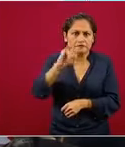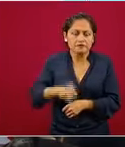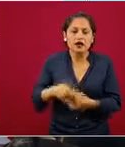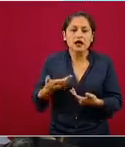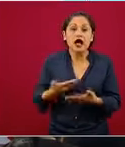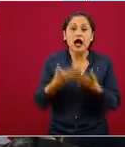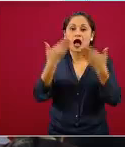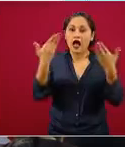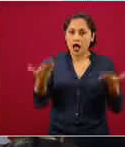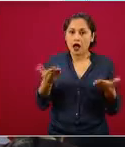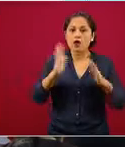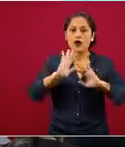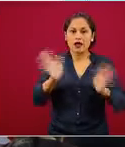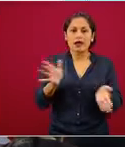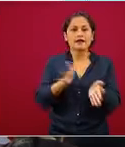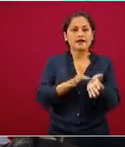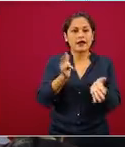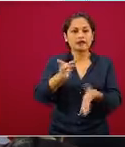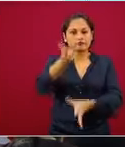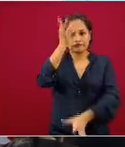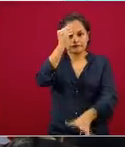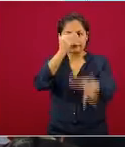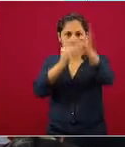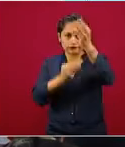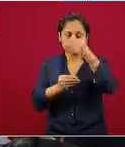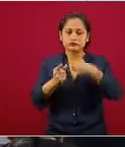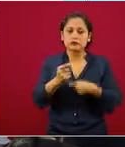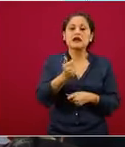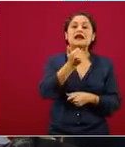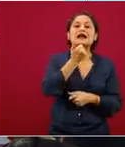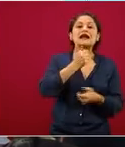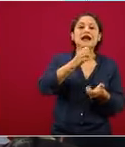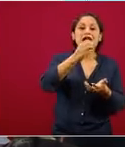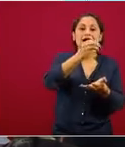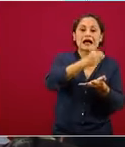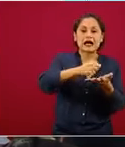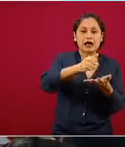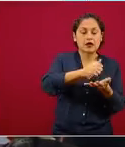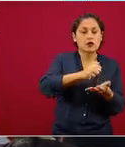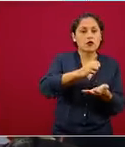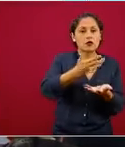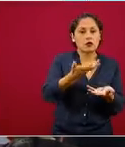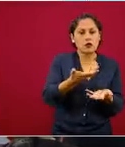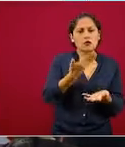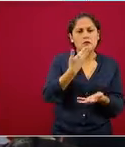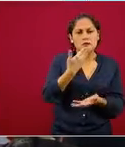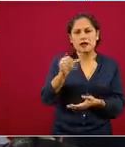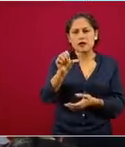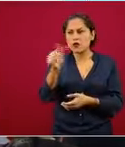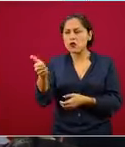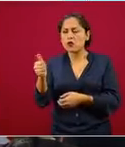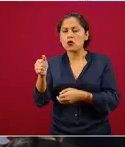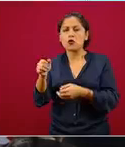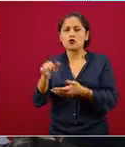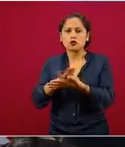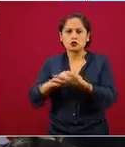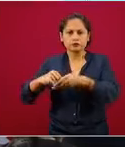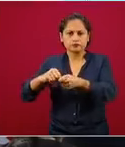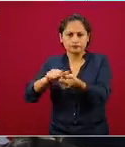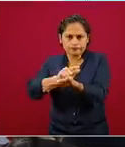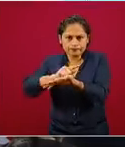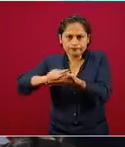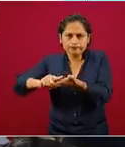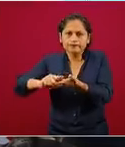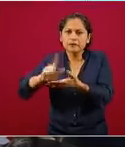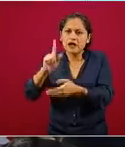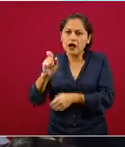agua y jabón, que es igualmente efectivo y de hecho siempre que sea posible es la opción A, y lo hacemos.